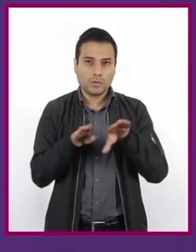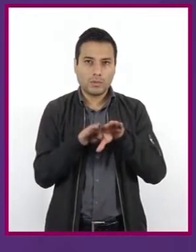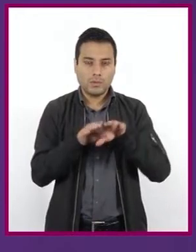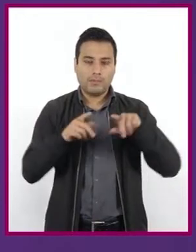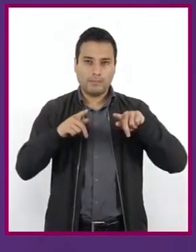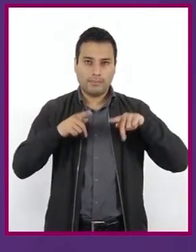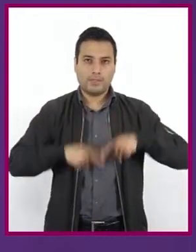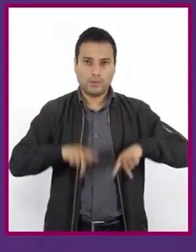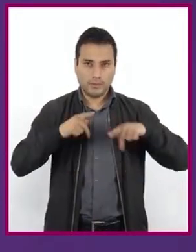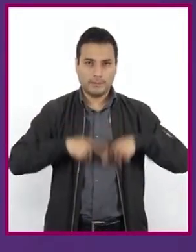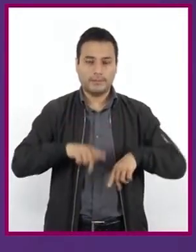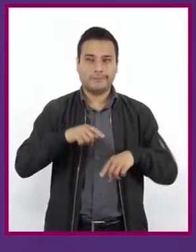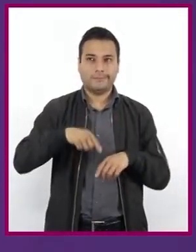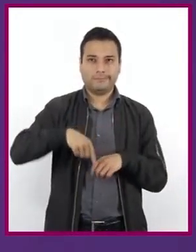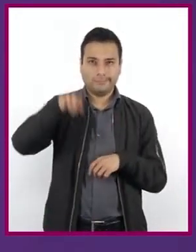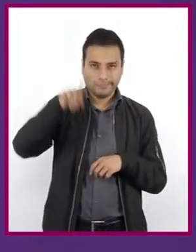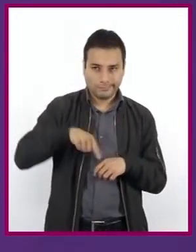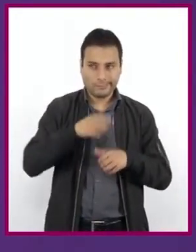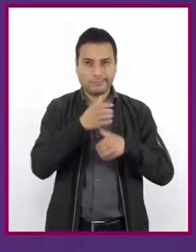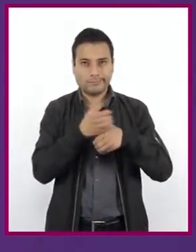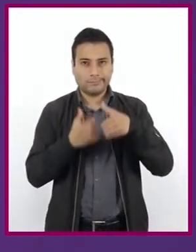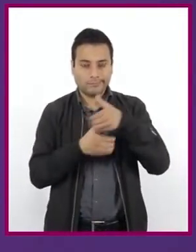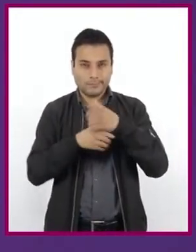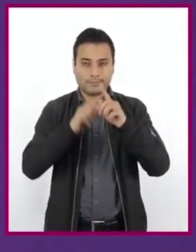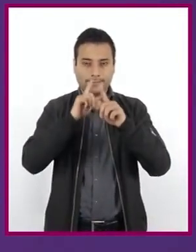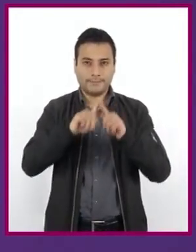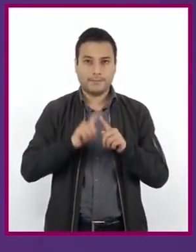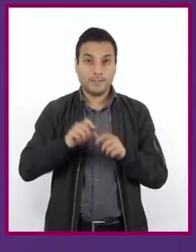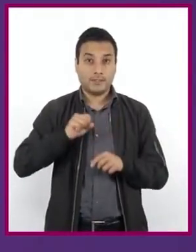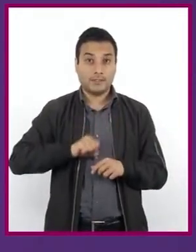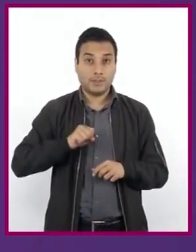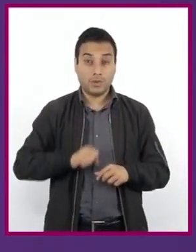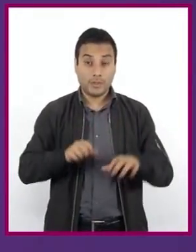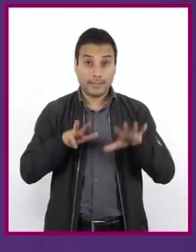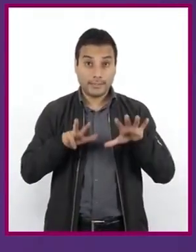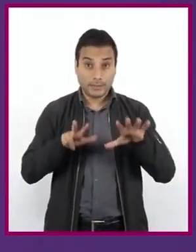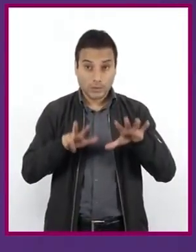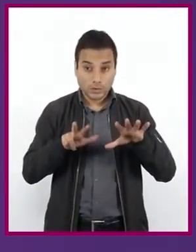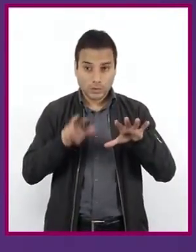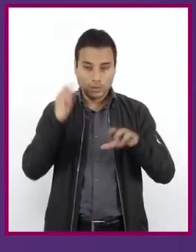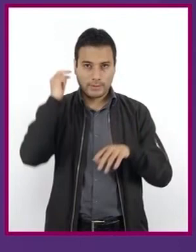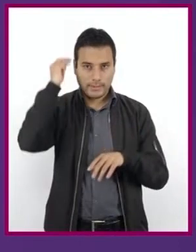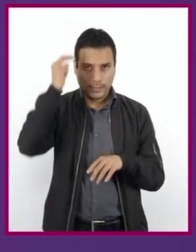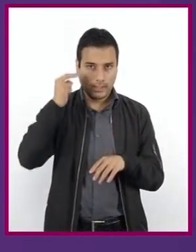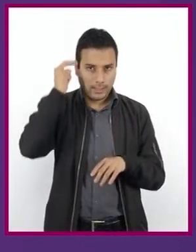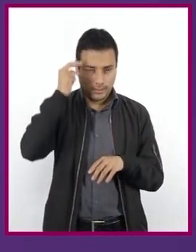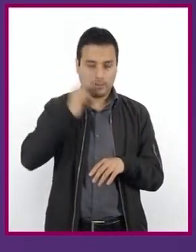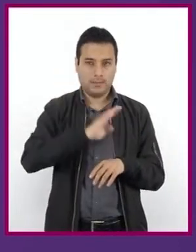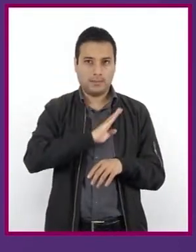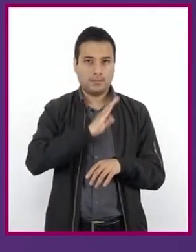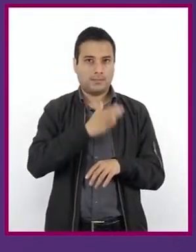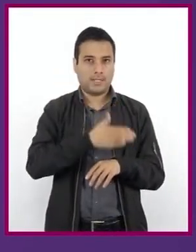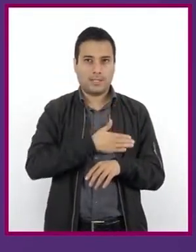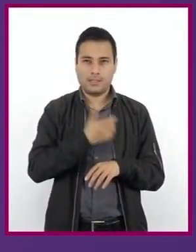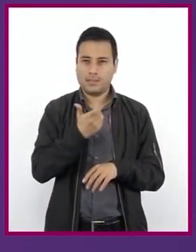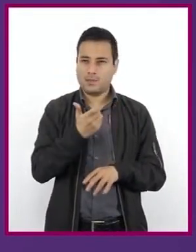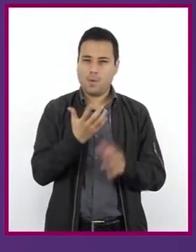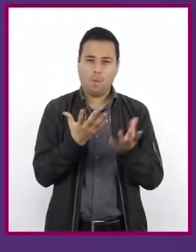mercancías, permitió que la corona a finales del siglo XVIII obtuviera una cantidad impresionante de